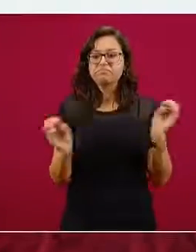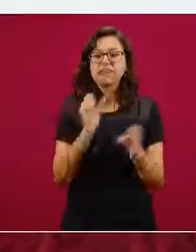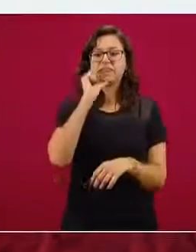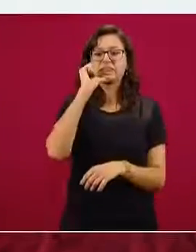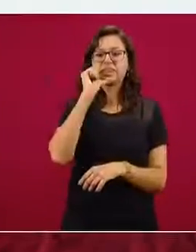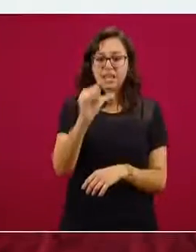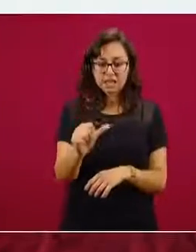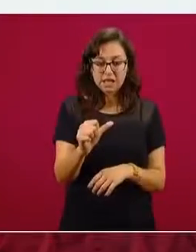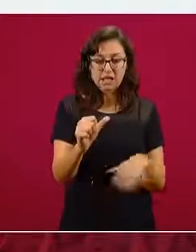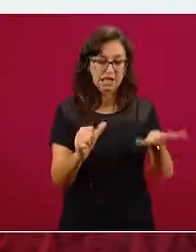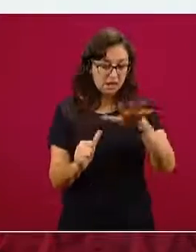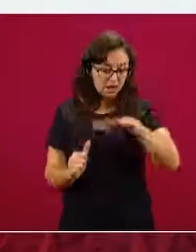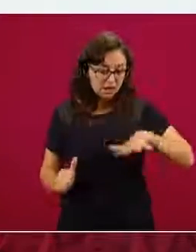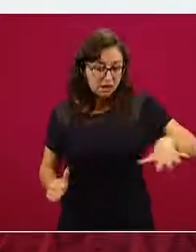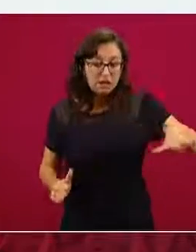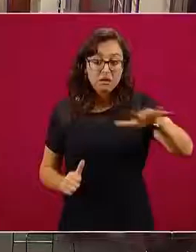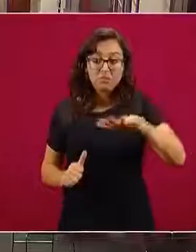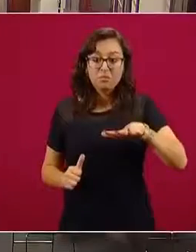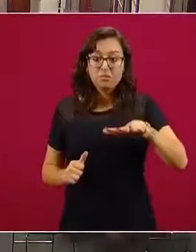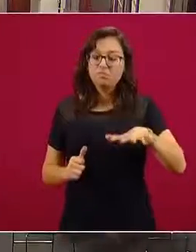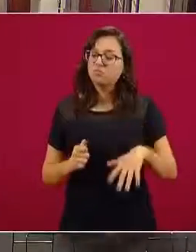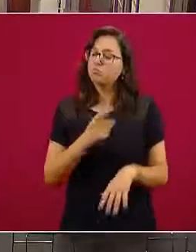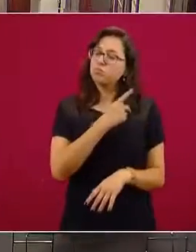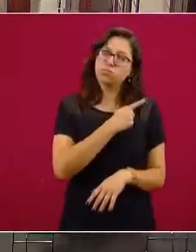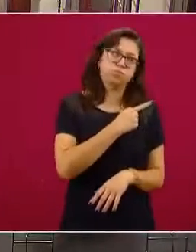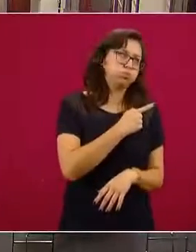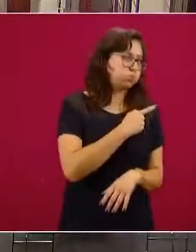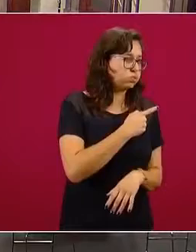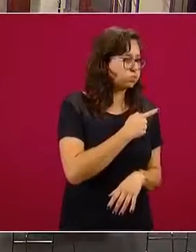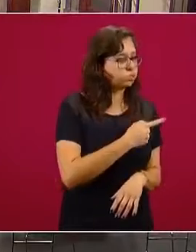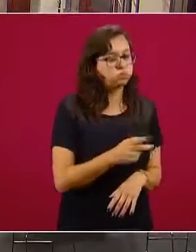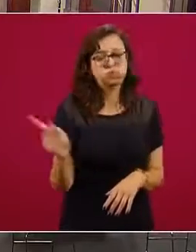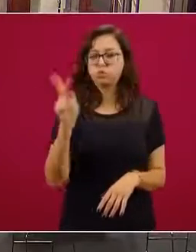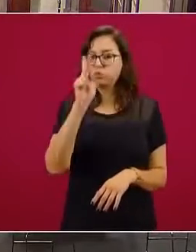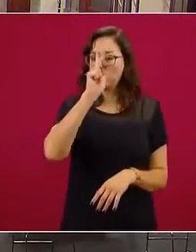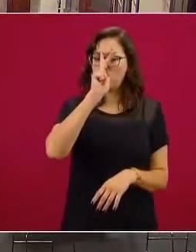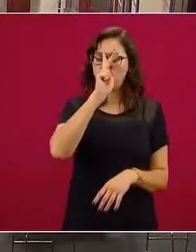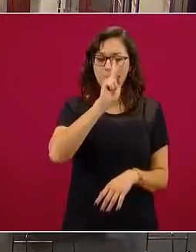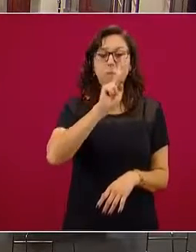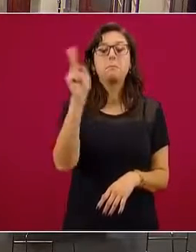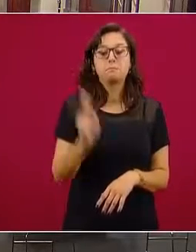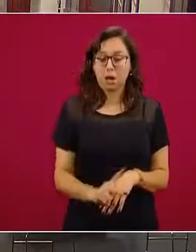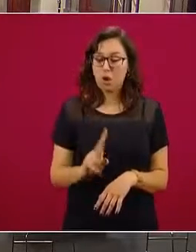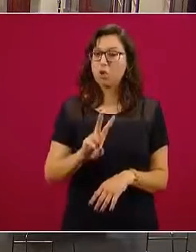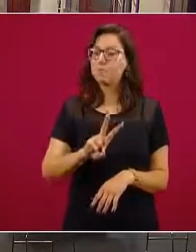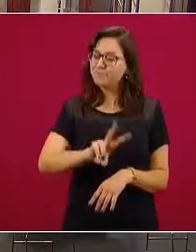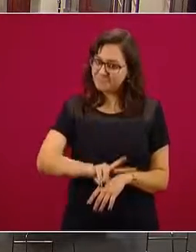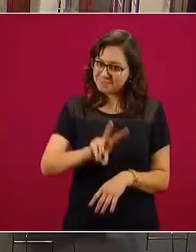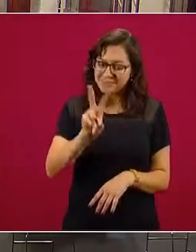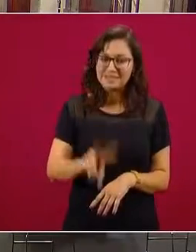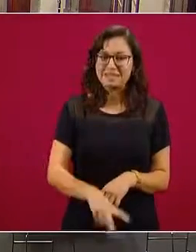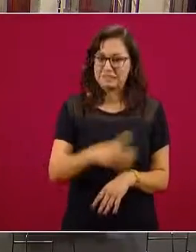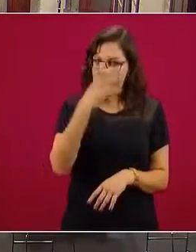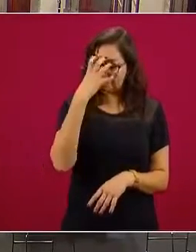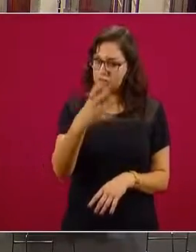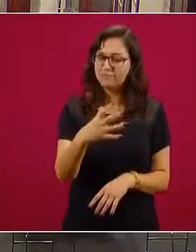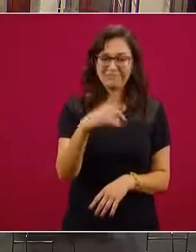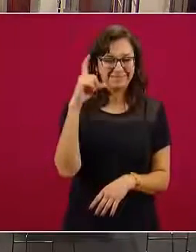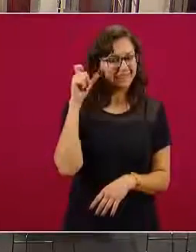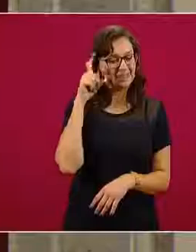no en toda la colonia, pero en buena parte, son de muy alta precariedad. Es decir, son las condiciones realmente que tenemos que